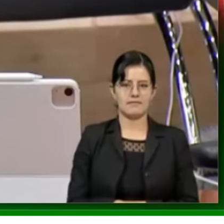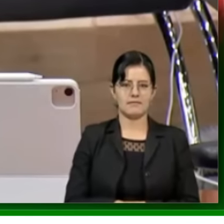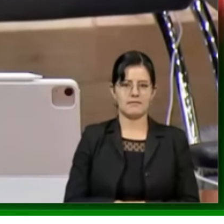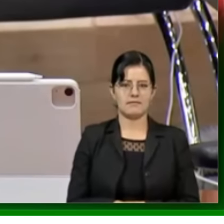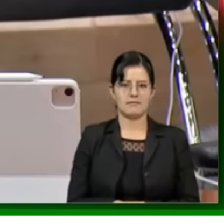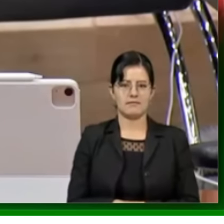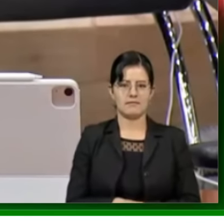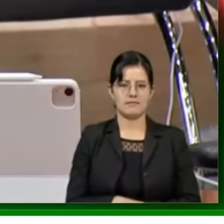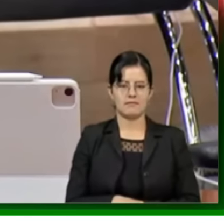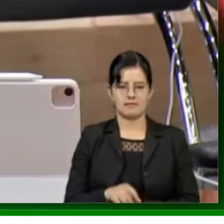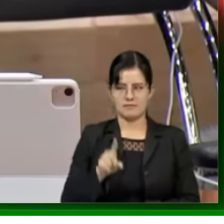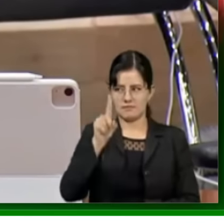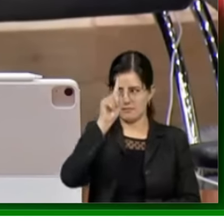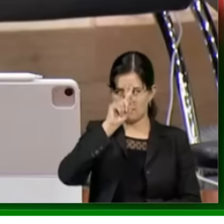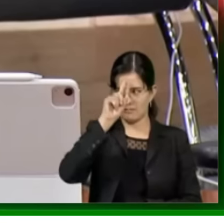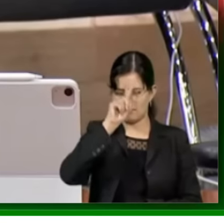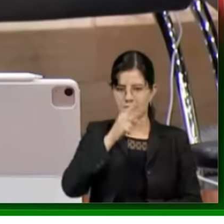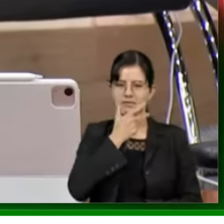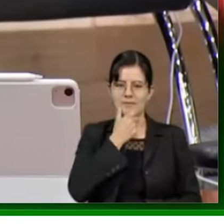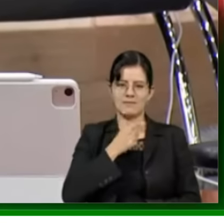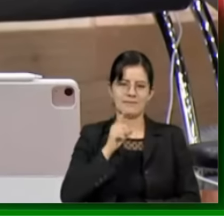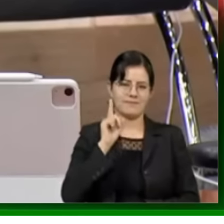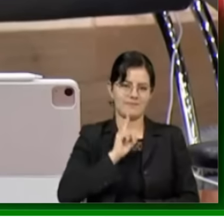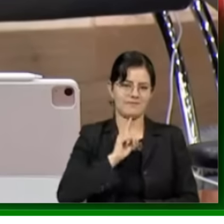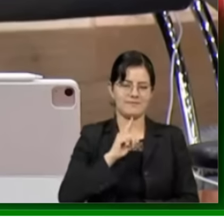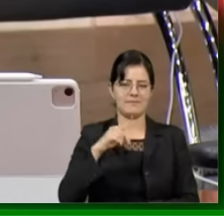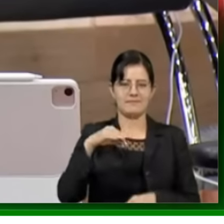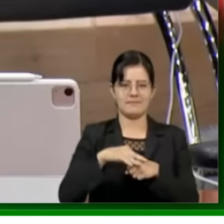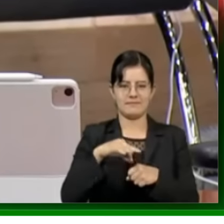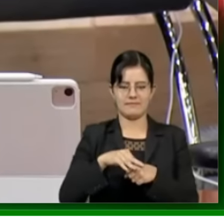Ruiz consejeras y consejeros